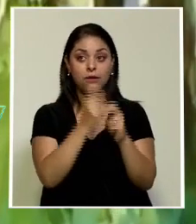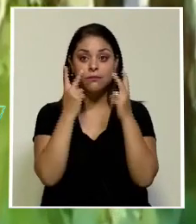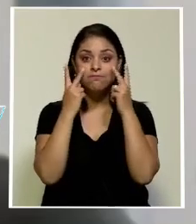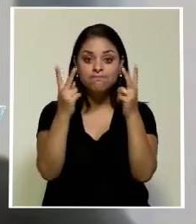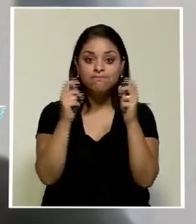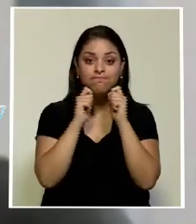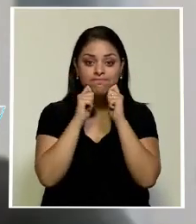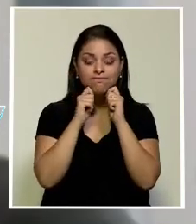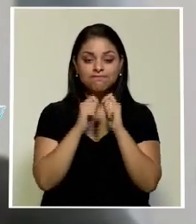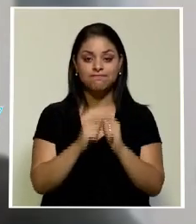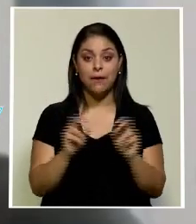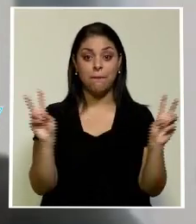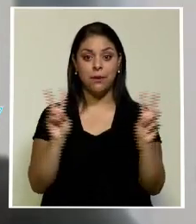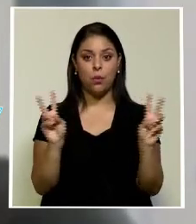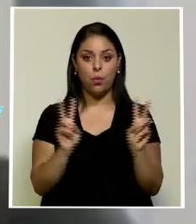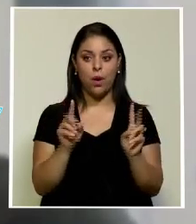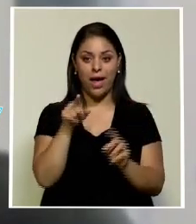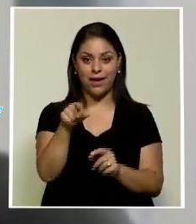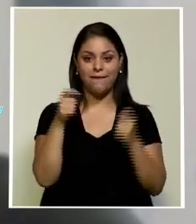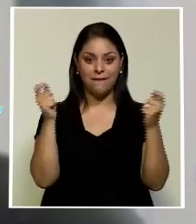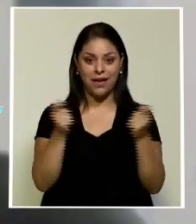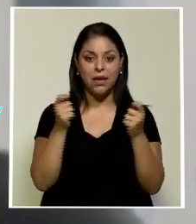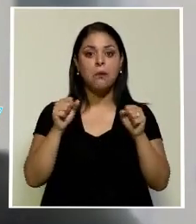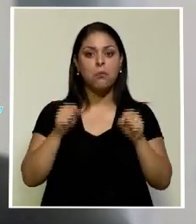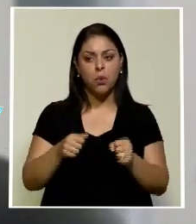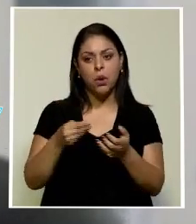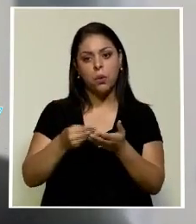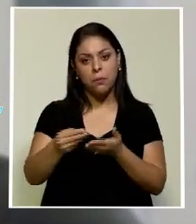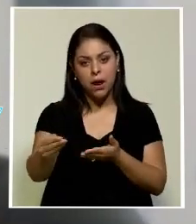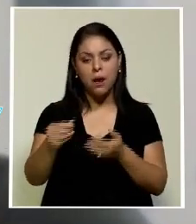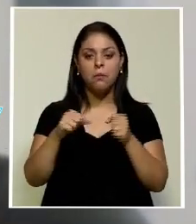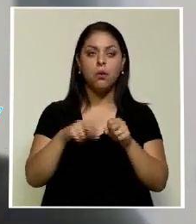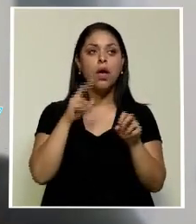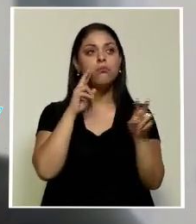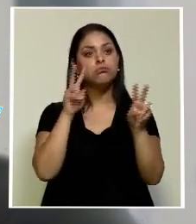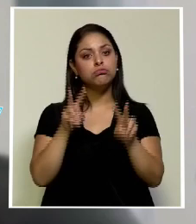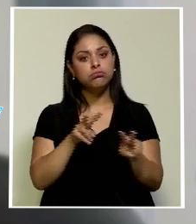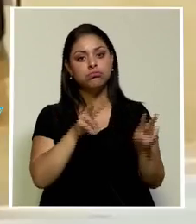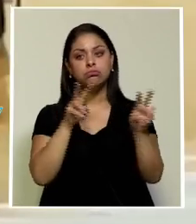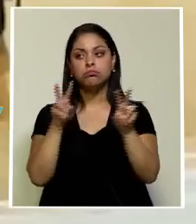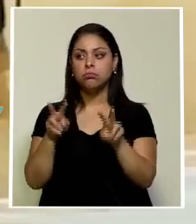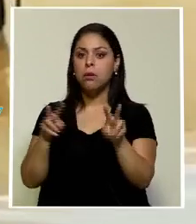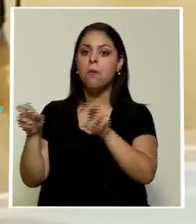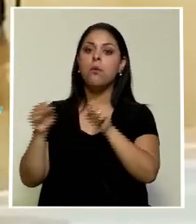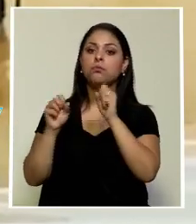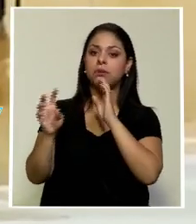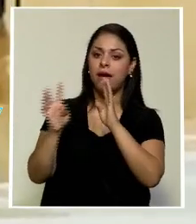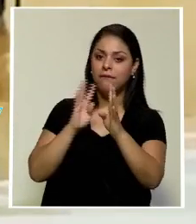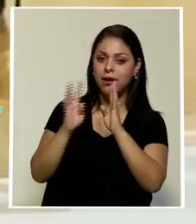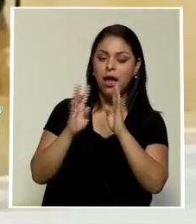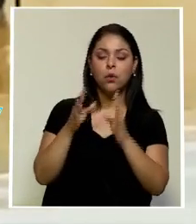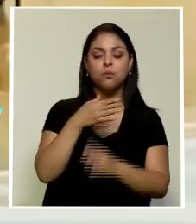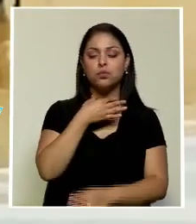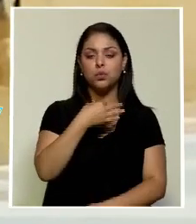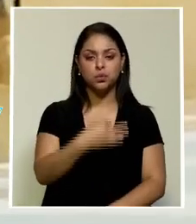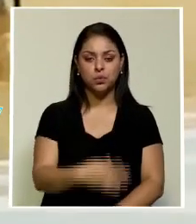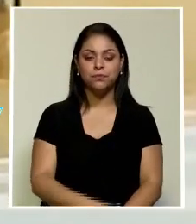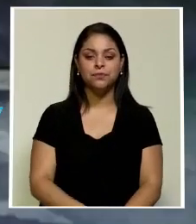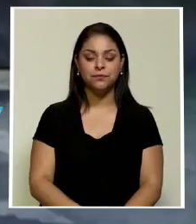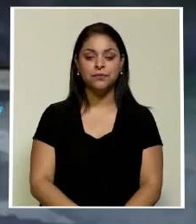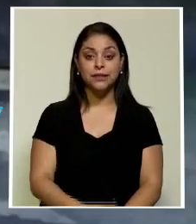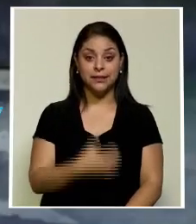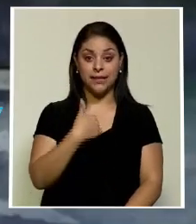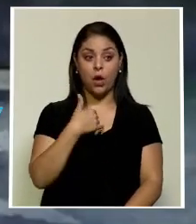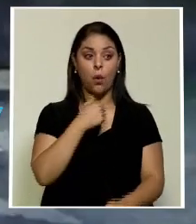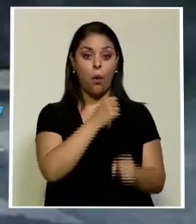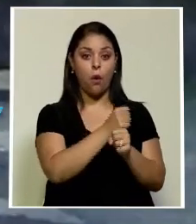feria, se puede adquirir, se puede apreciar, nos podemos ver, podemos conversar con mucho gusto. Tengo